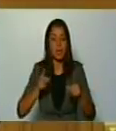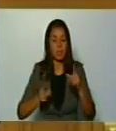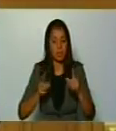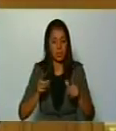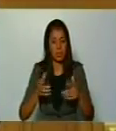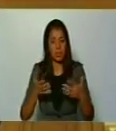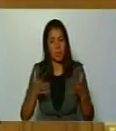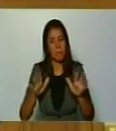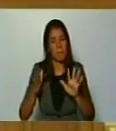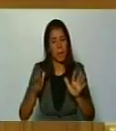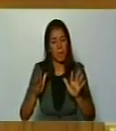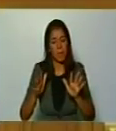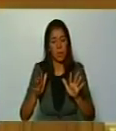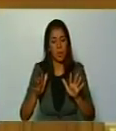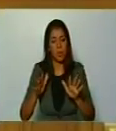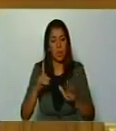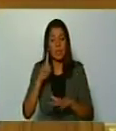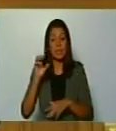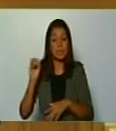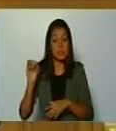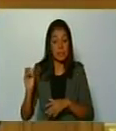ser aproximadamente de 100 llamados,